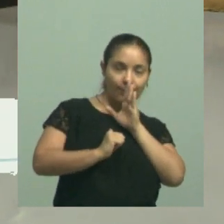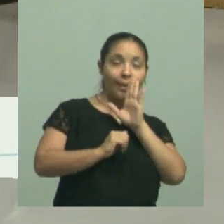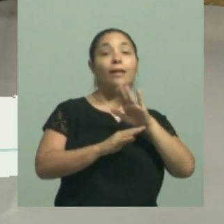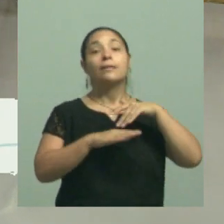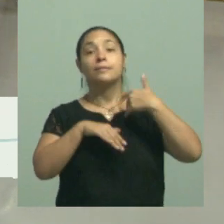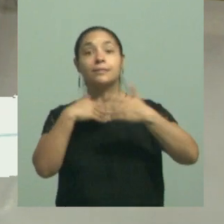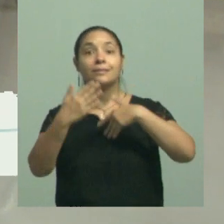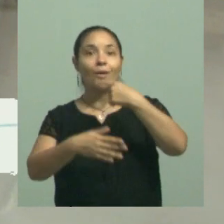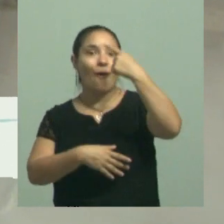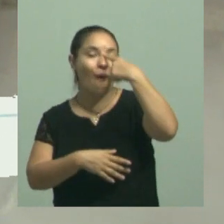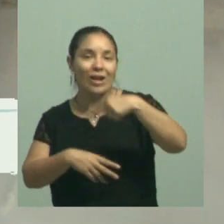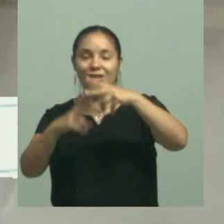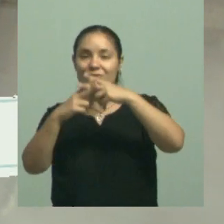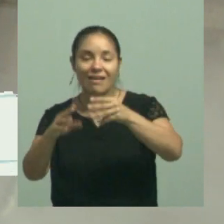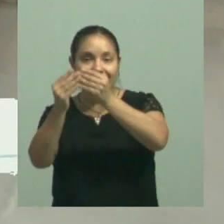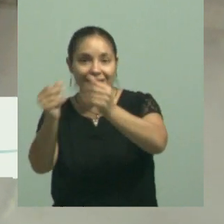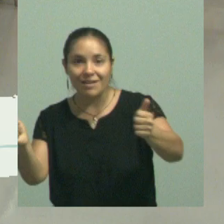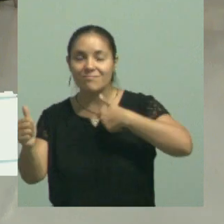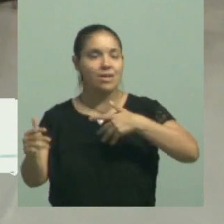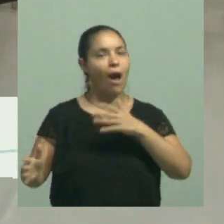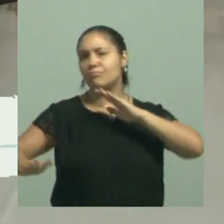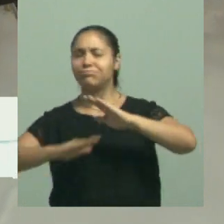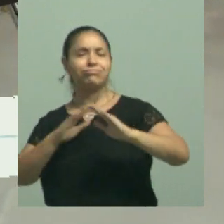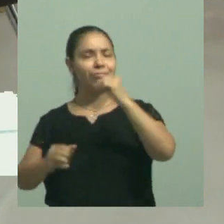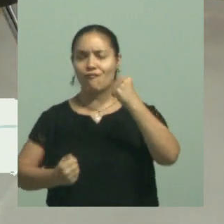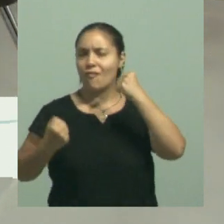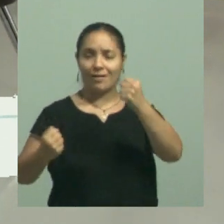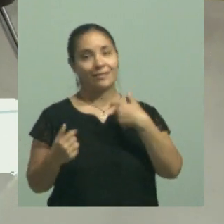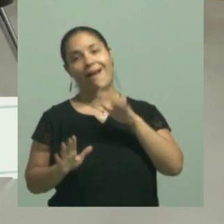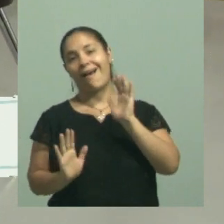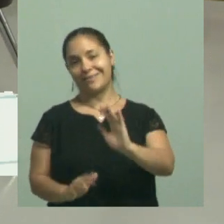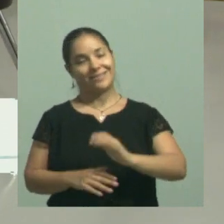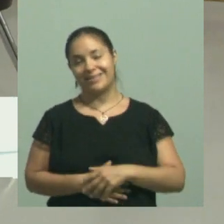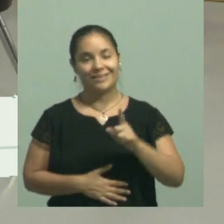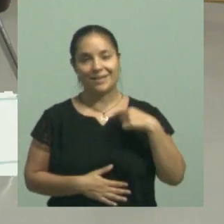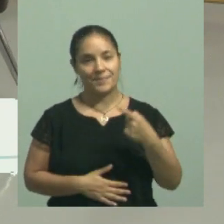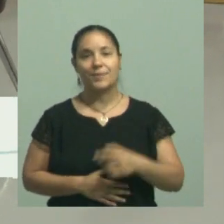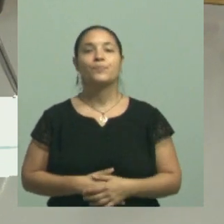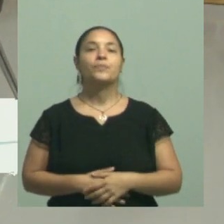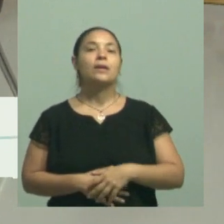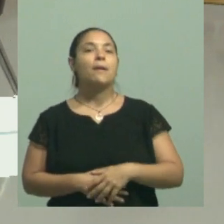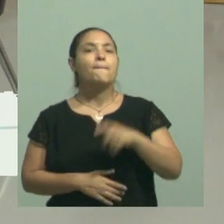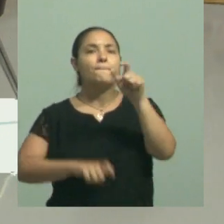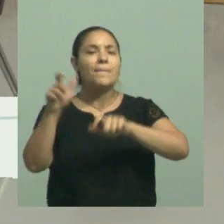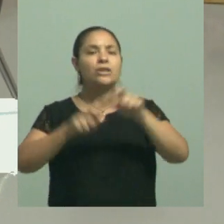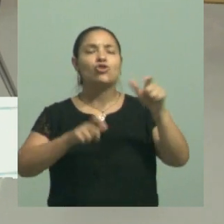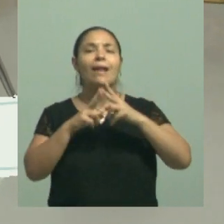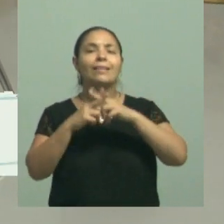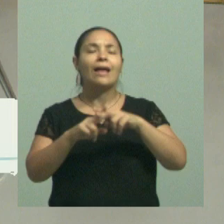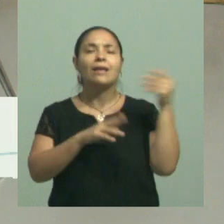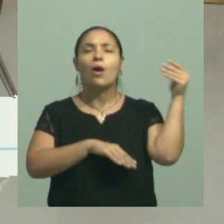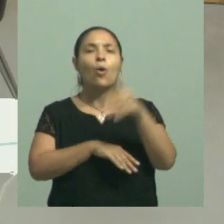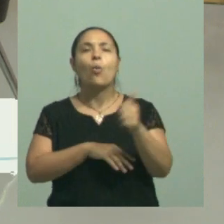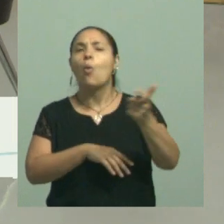cruza por delante. Cuidado, por favor. Cuidado. Patricia, ¿cuánta gente participó del taller? Sabemos que se